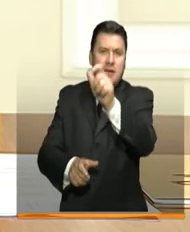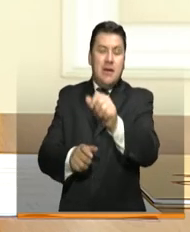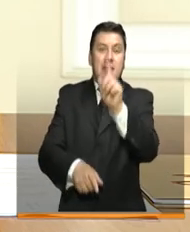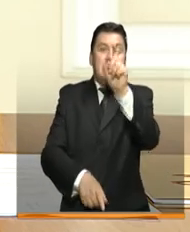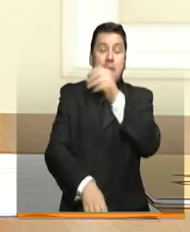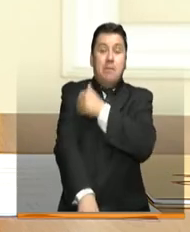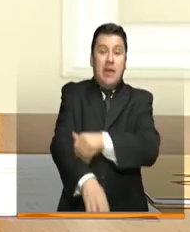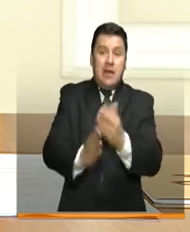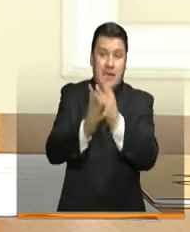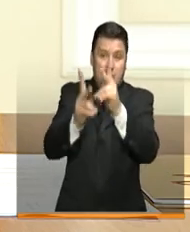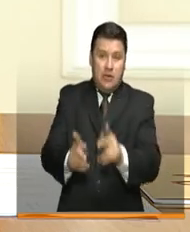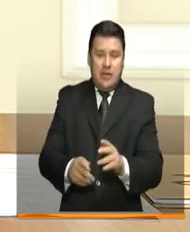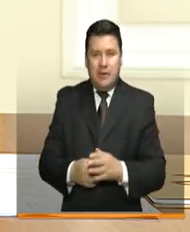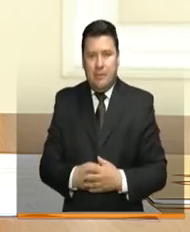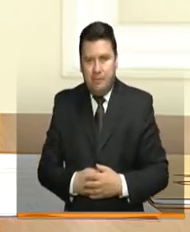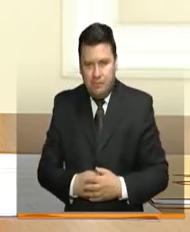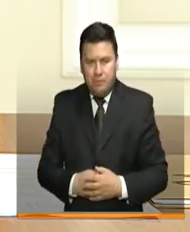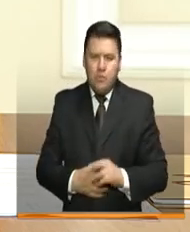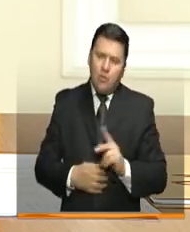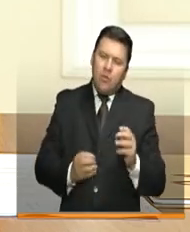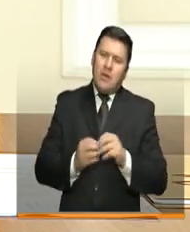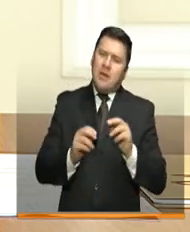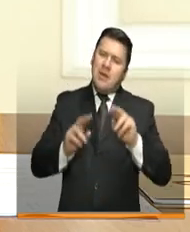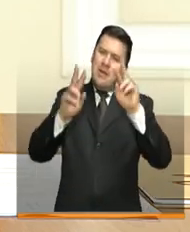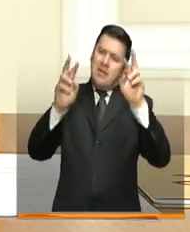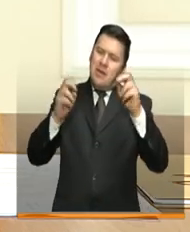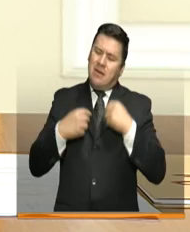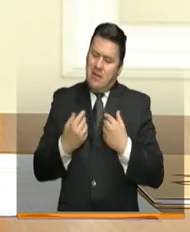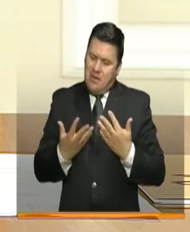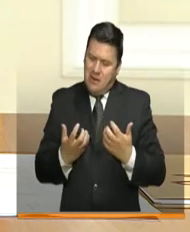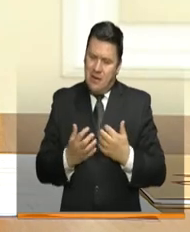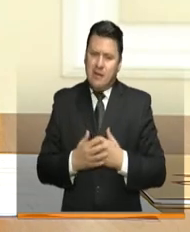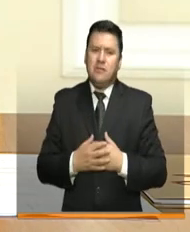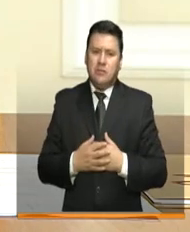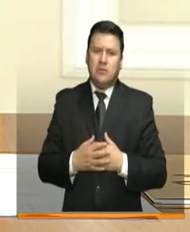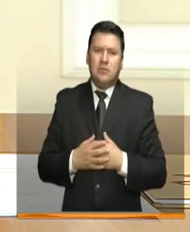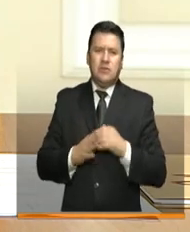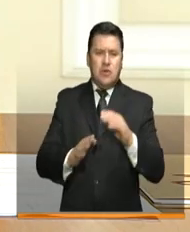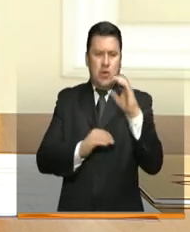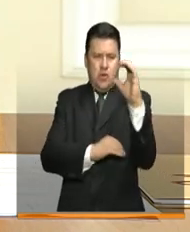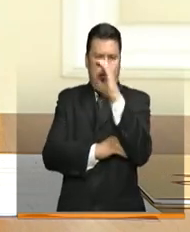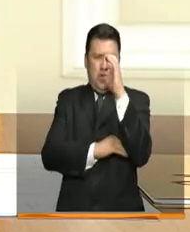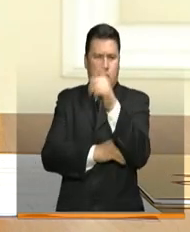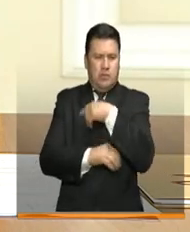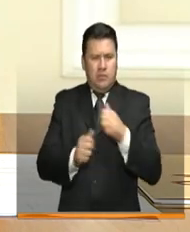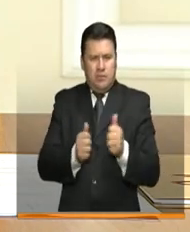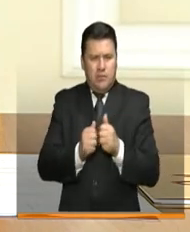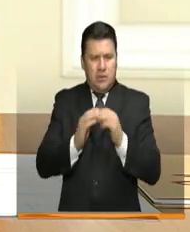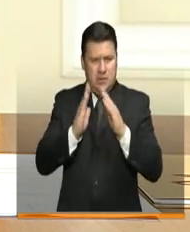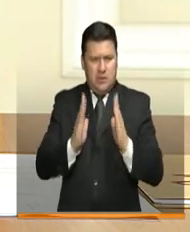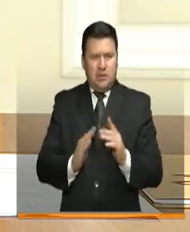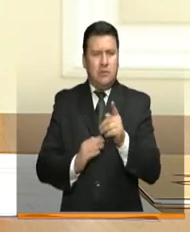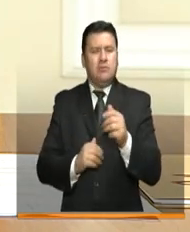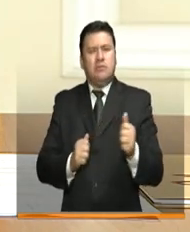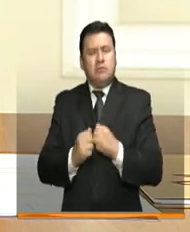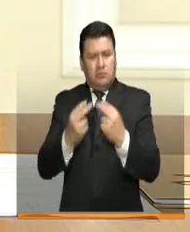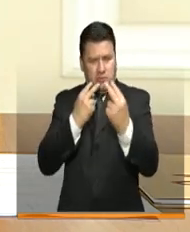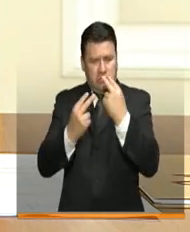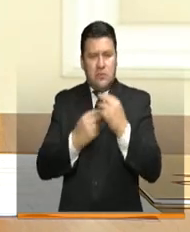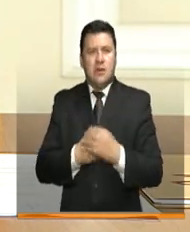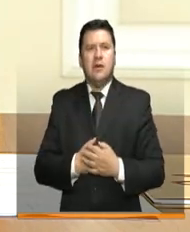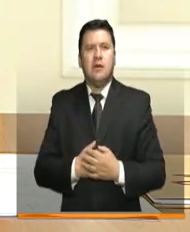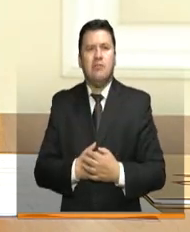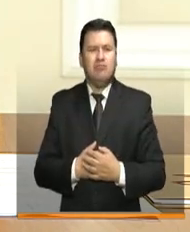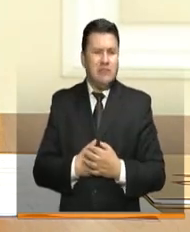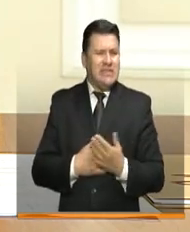estudiantes. Pero hay otro tema también que es importante y yo quisiera que los colombianos que nos acompañan en sus casas lo puedan ver, y